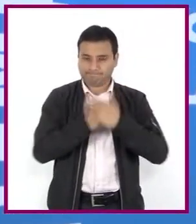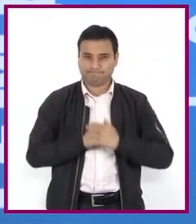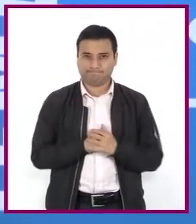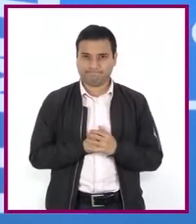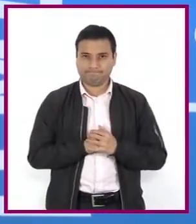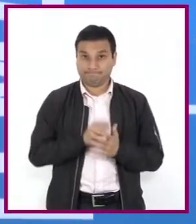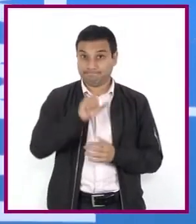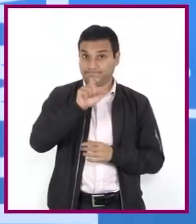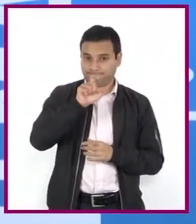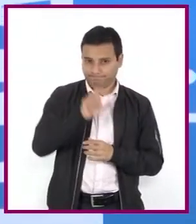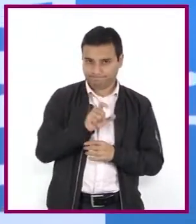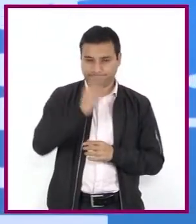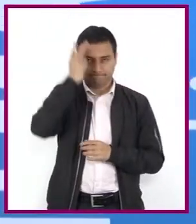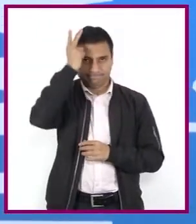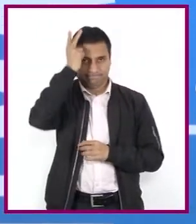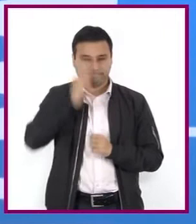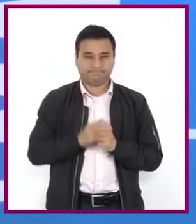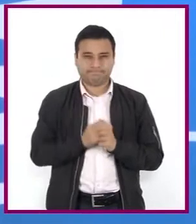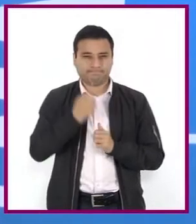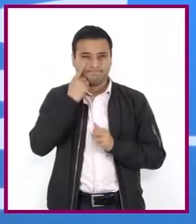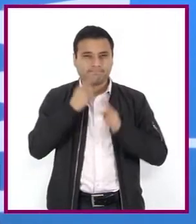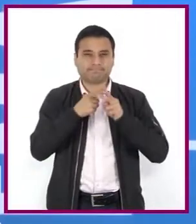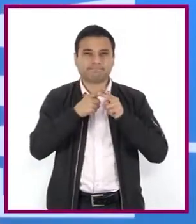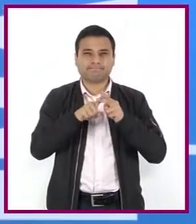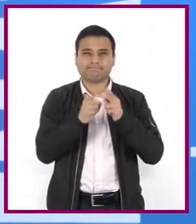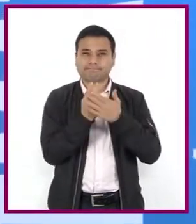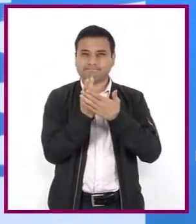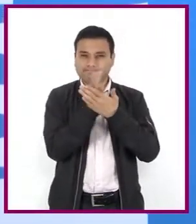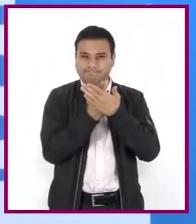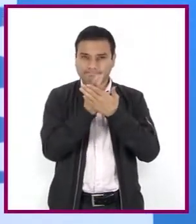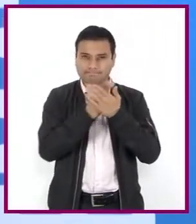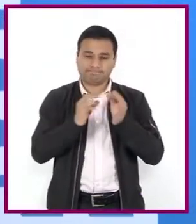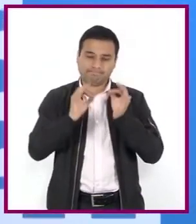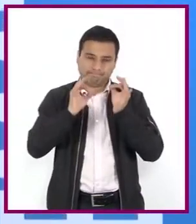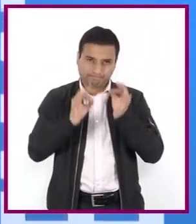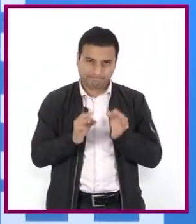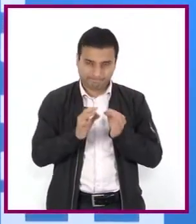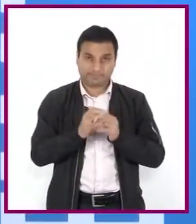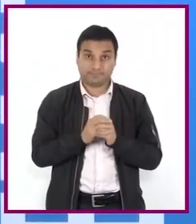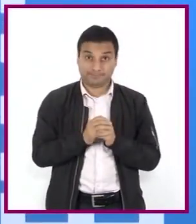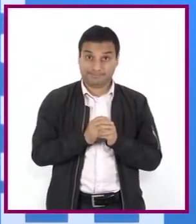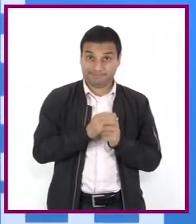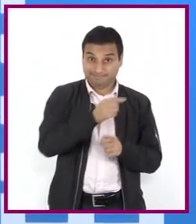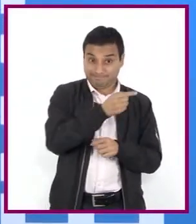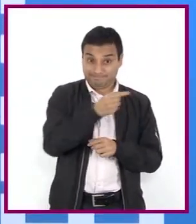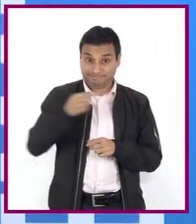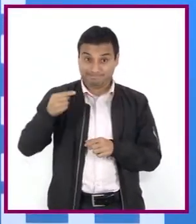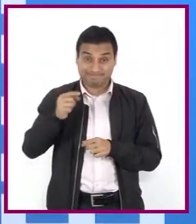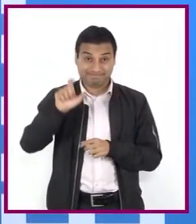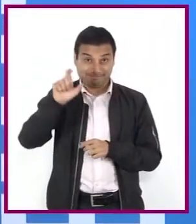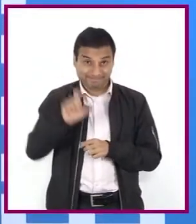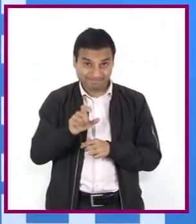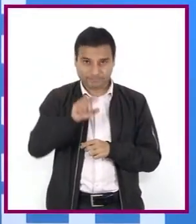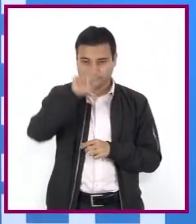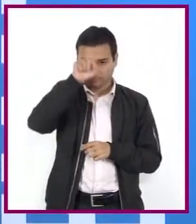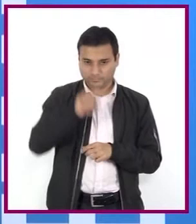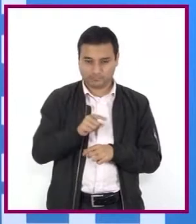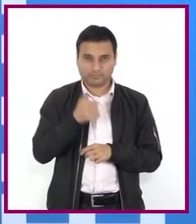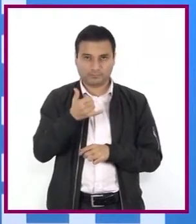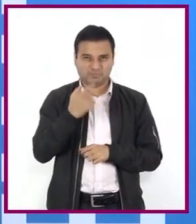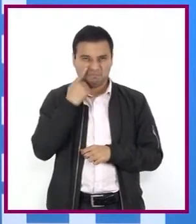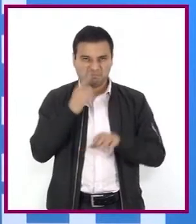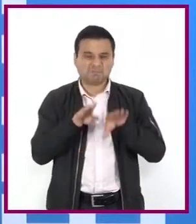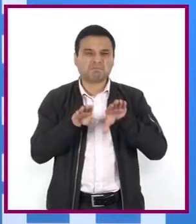Comencemos por trazar los ejes coordenados x y y. con la escala correspondiente a los datos obtenidos